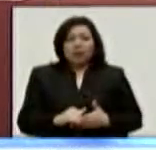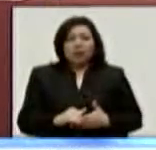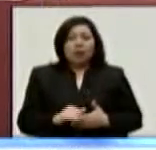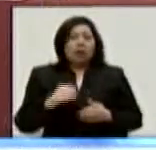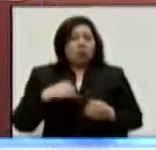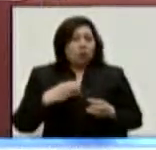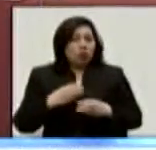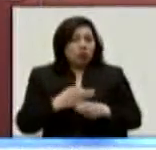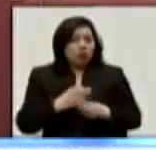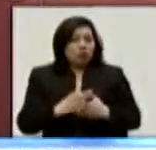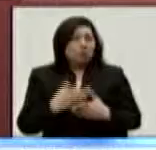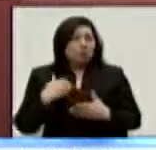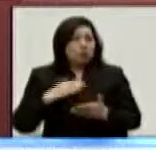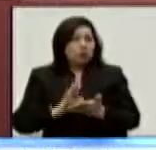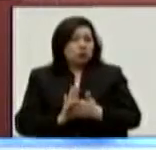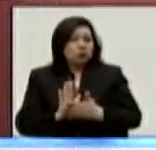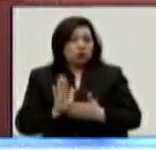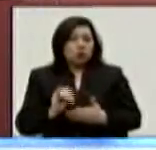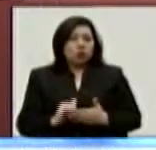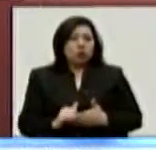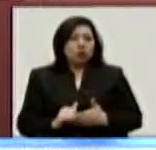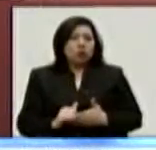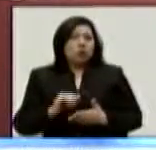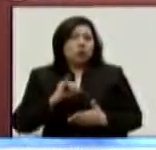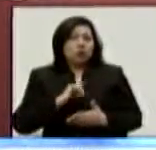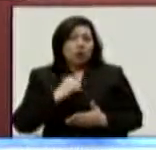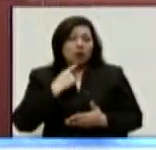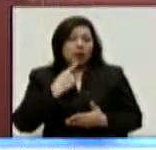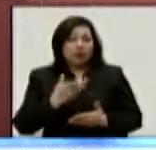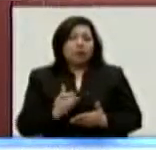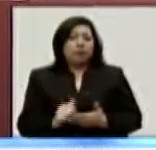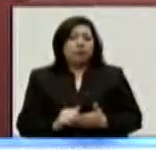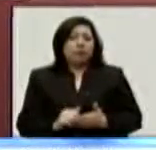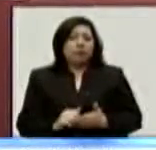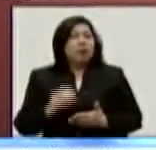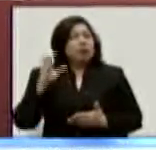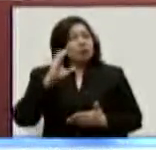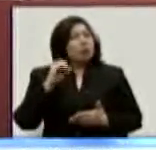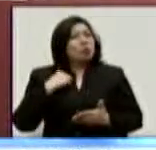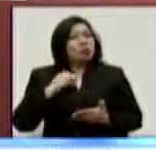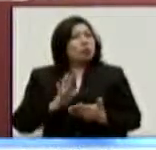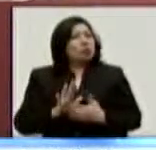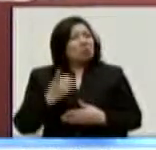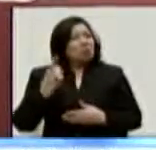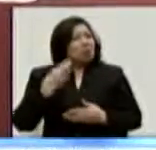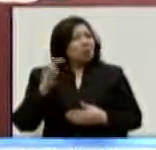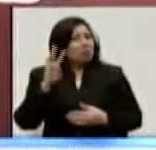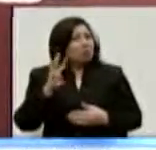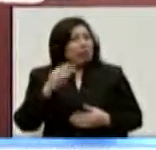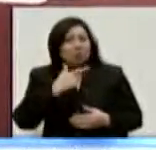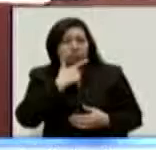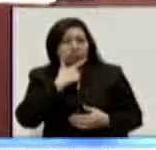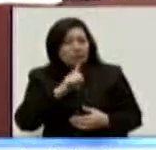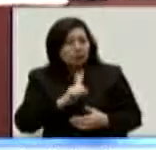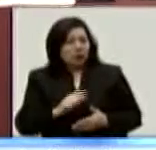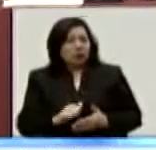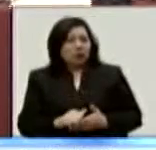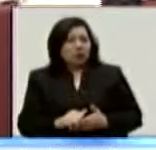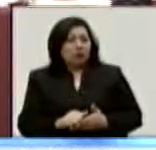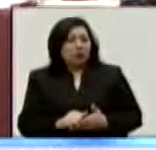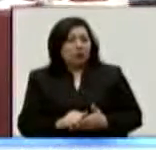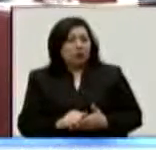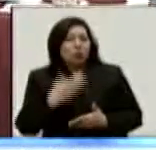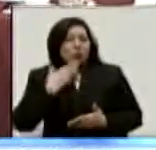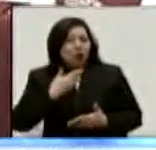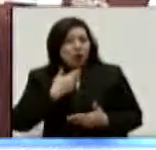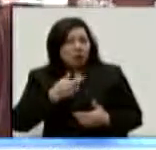hicieron un concurso para buscar socio. Y yo le dije, oiga, la búsqueda de socio no se hace por las páginas amarillas, ¿no? O no hago no